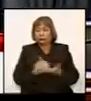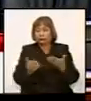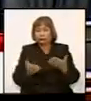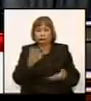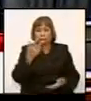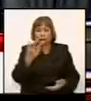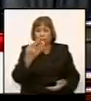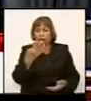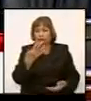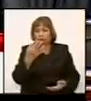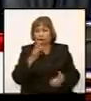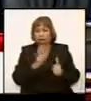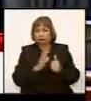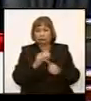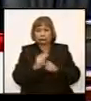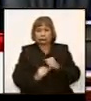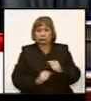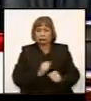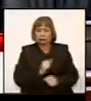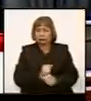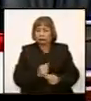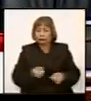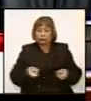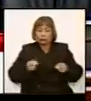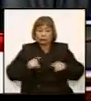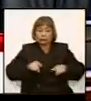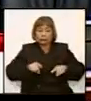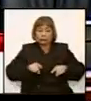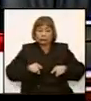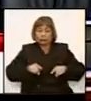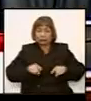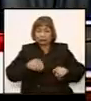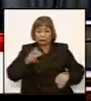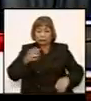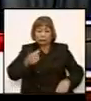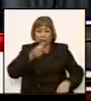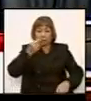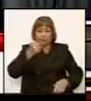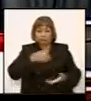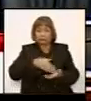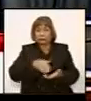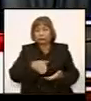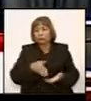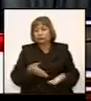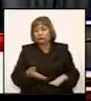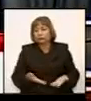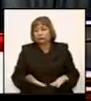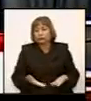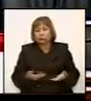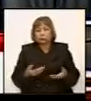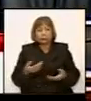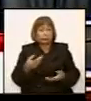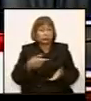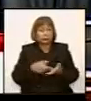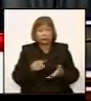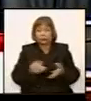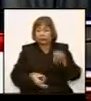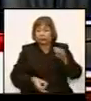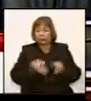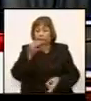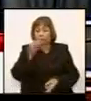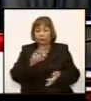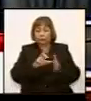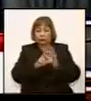en 3, 4, 6 años. Y cuando los logran sacar por una orden judicial